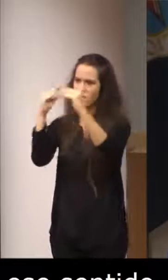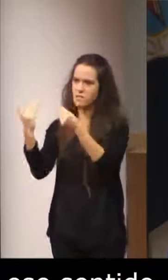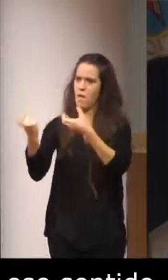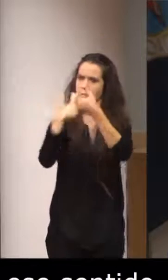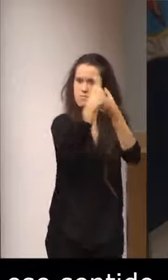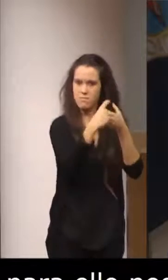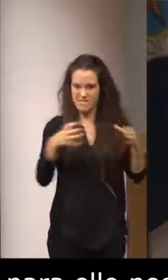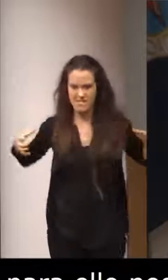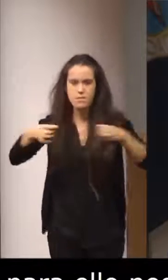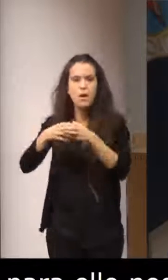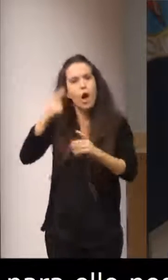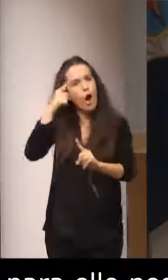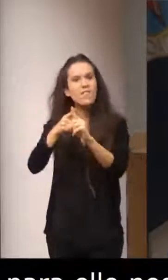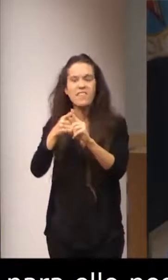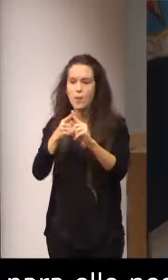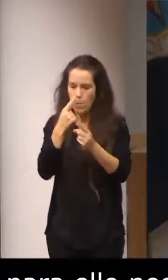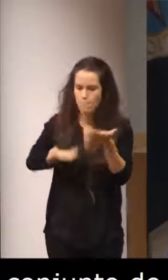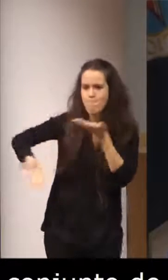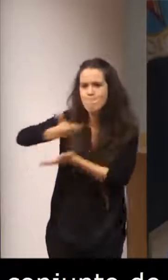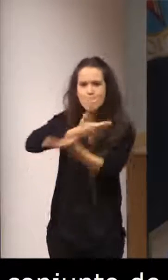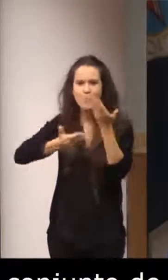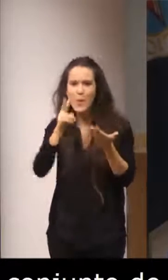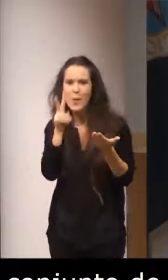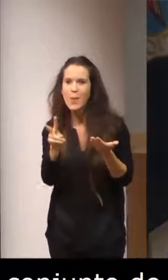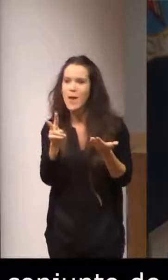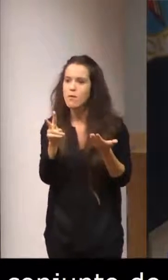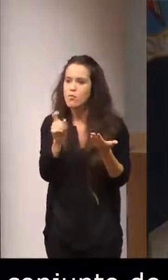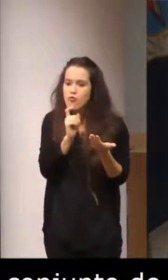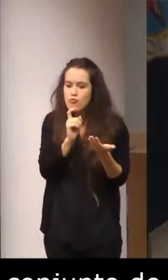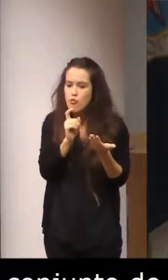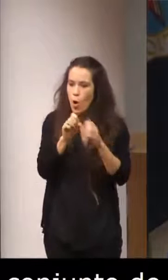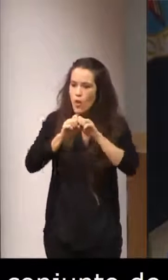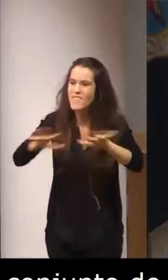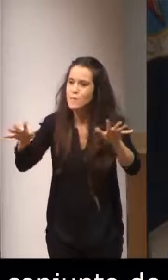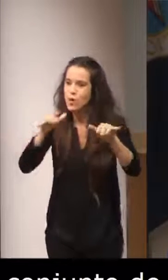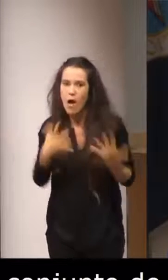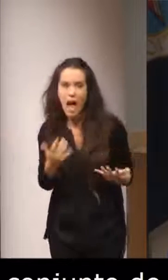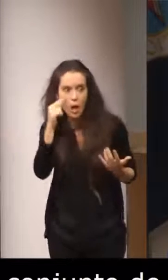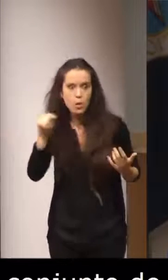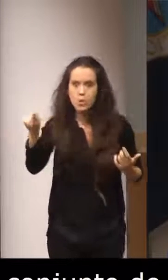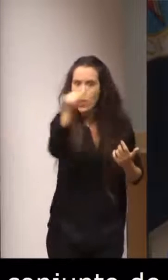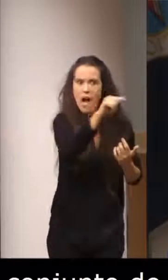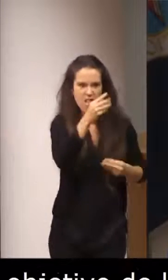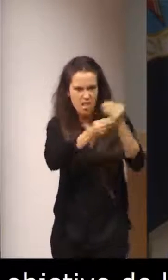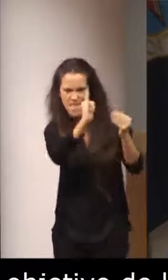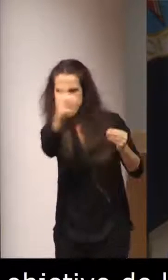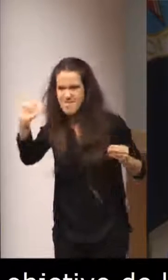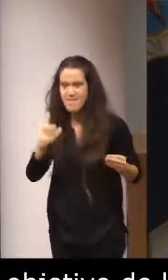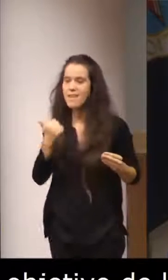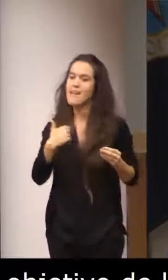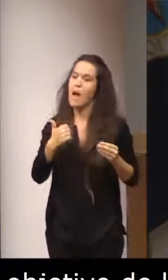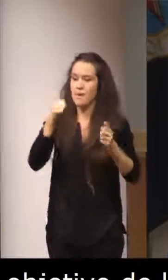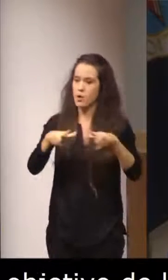de llevar o de difundir lo que se está haciendo al ámbito social y también al ámbito